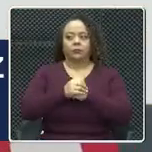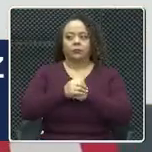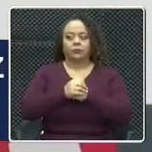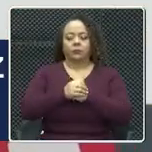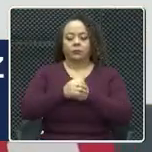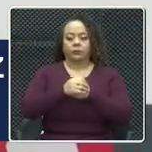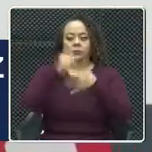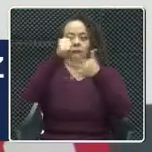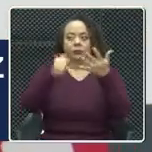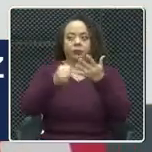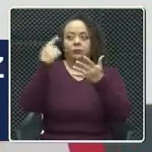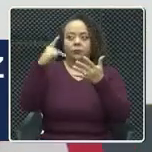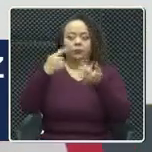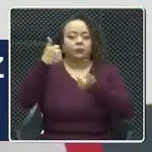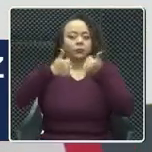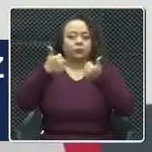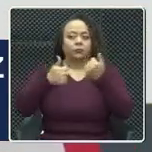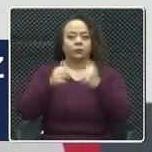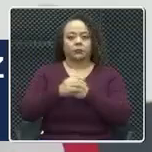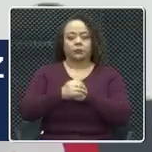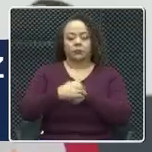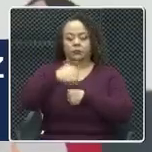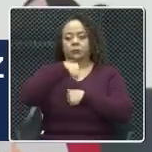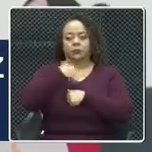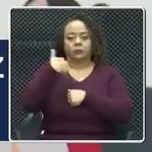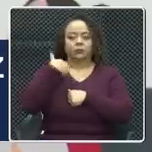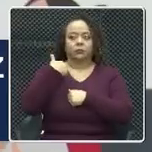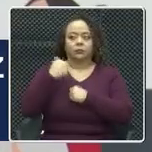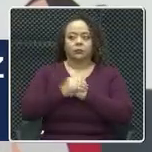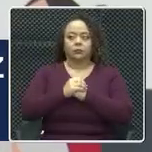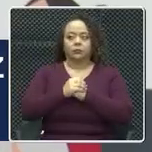los factores de riesgo? Que de repente yo tenía